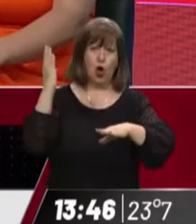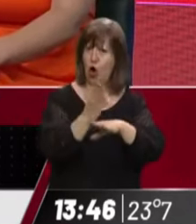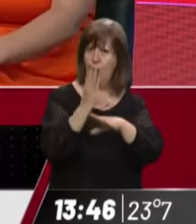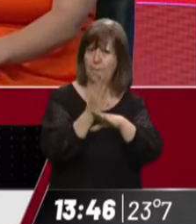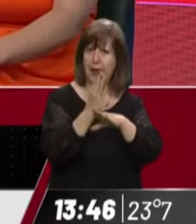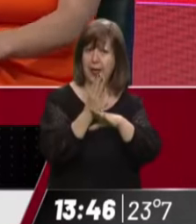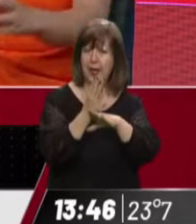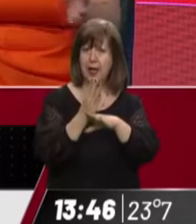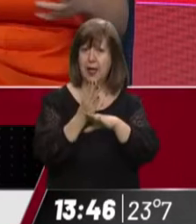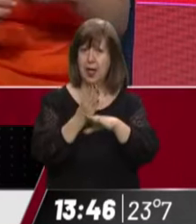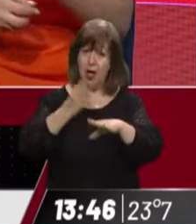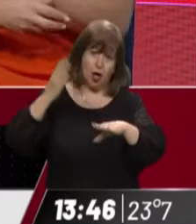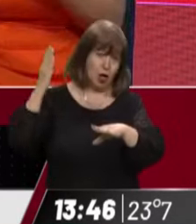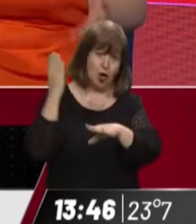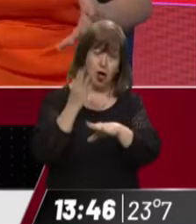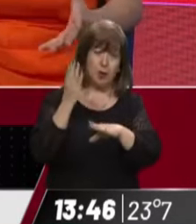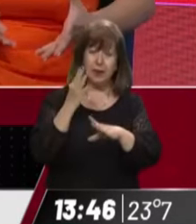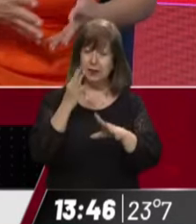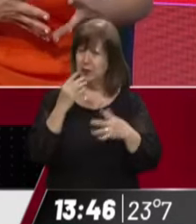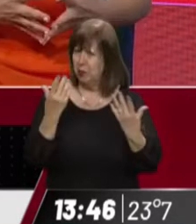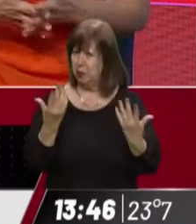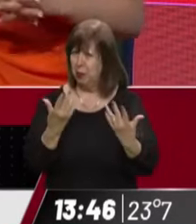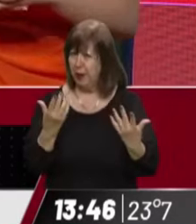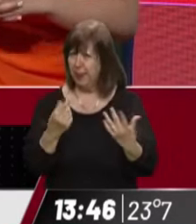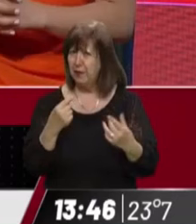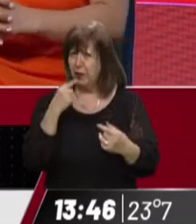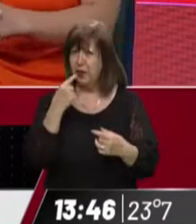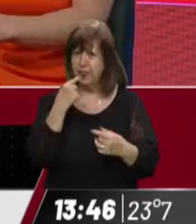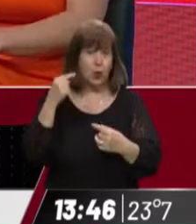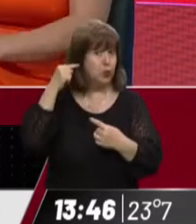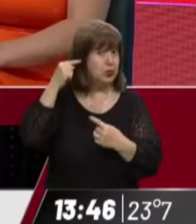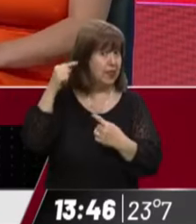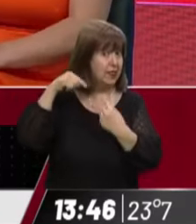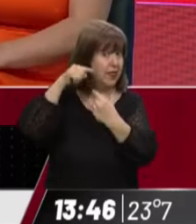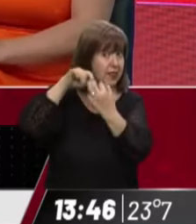has escuchado, pero me imagino que no se descarta ninguna hipótesis en este momento.